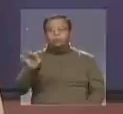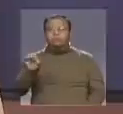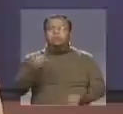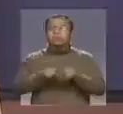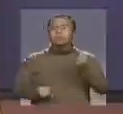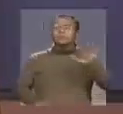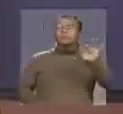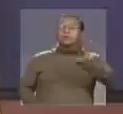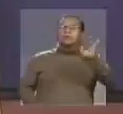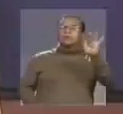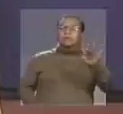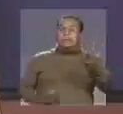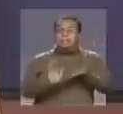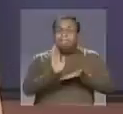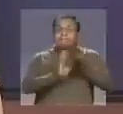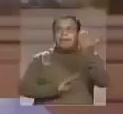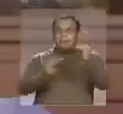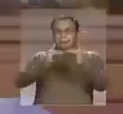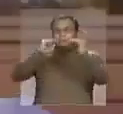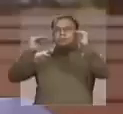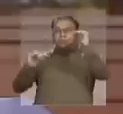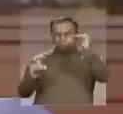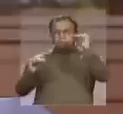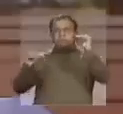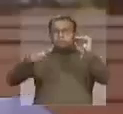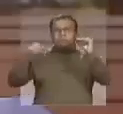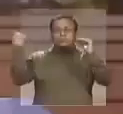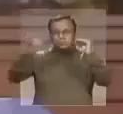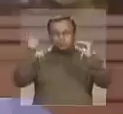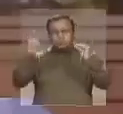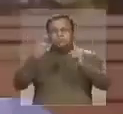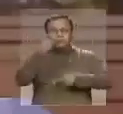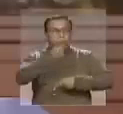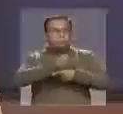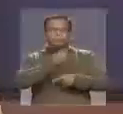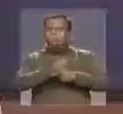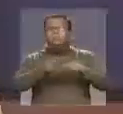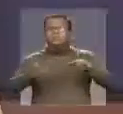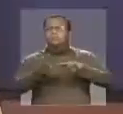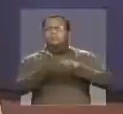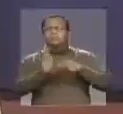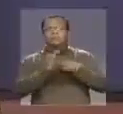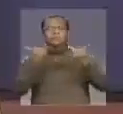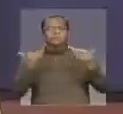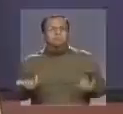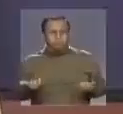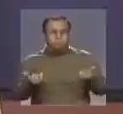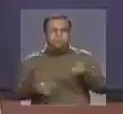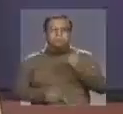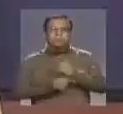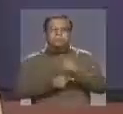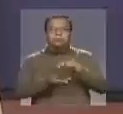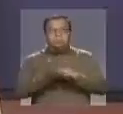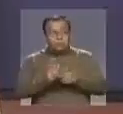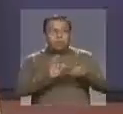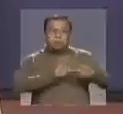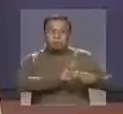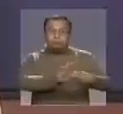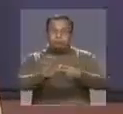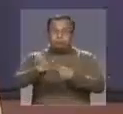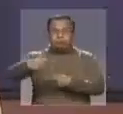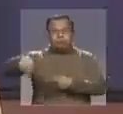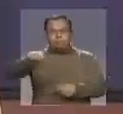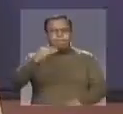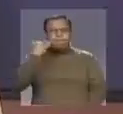que es 5% más alta que el promedio general. Exacto. ¿Y eso qué quiere decir? Que tenemos una representatividad de